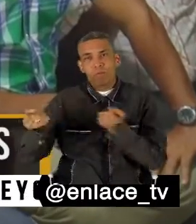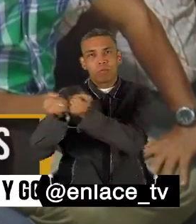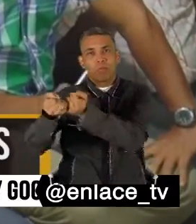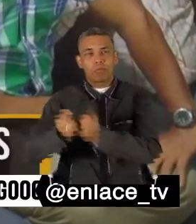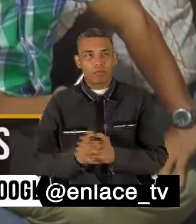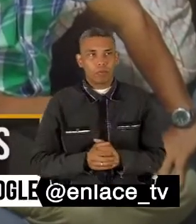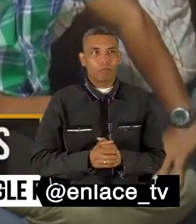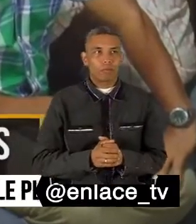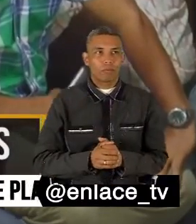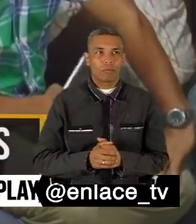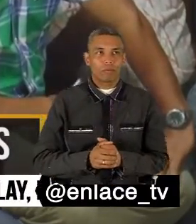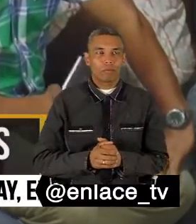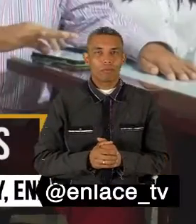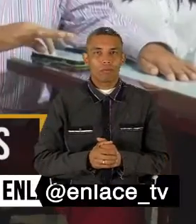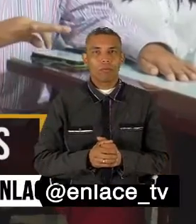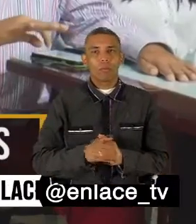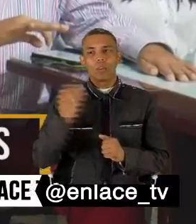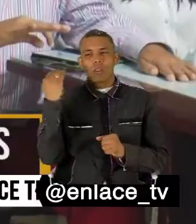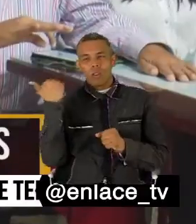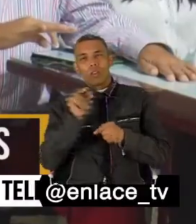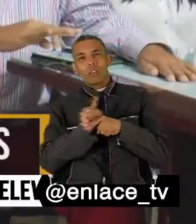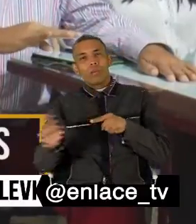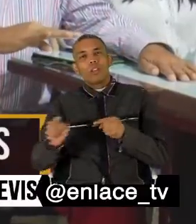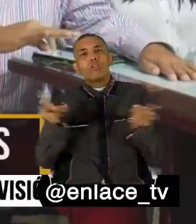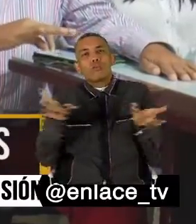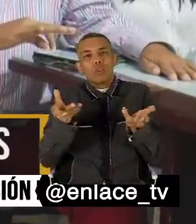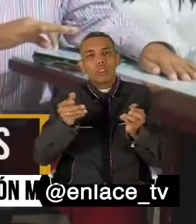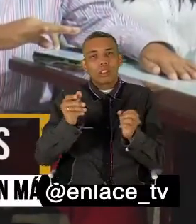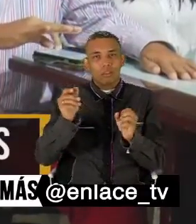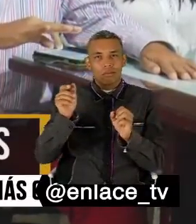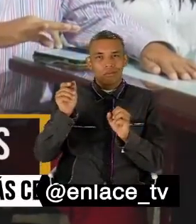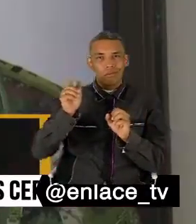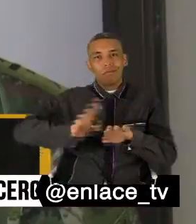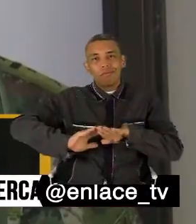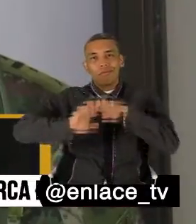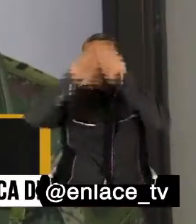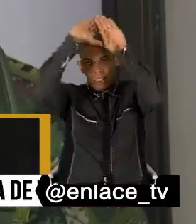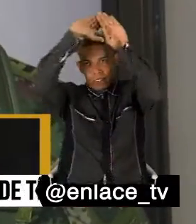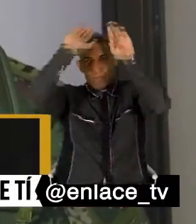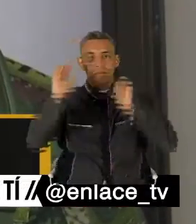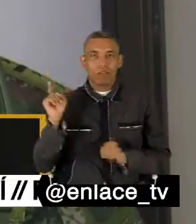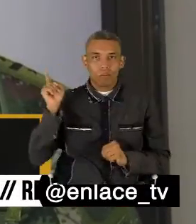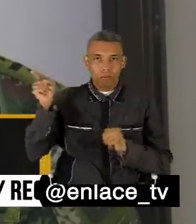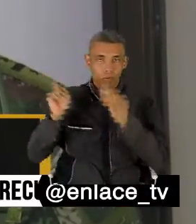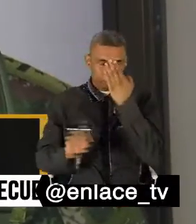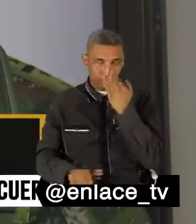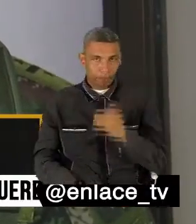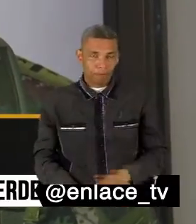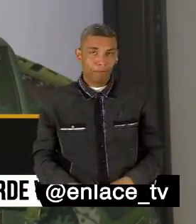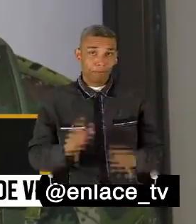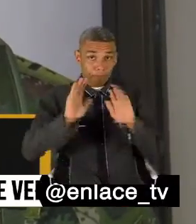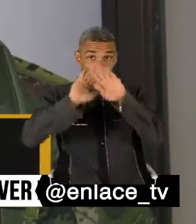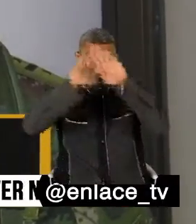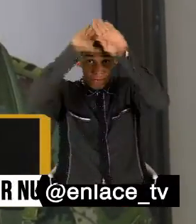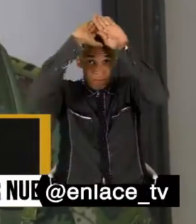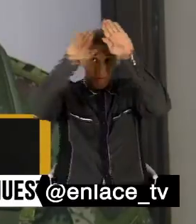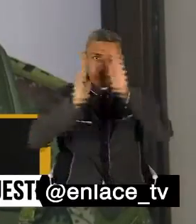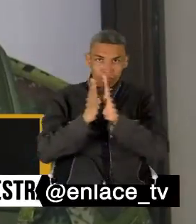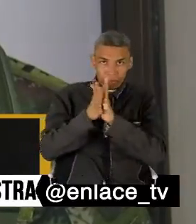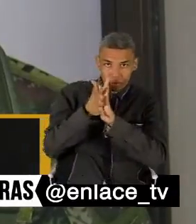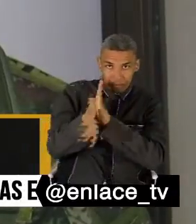estos hechos criminales se dio en la pasada semana en el corregimiento El Centro. Bueno, ustedes presentan el corregimiento El Centro,